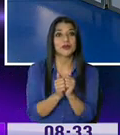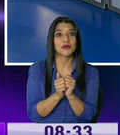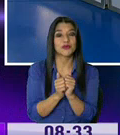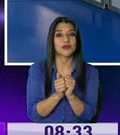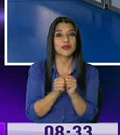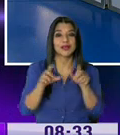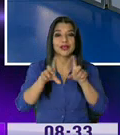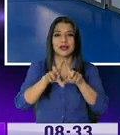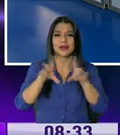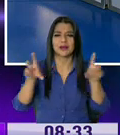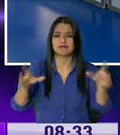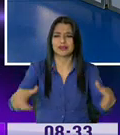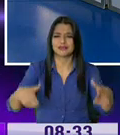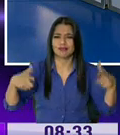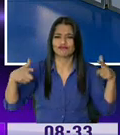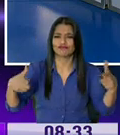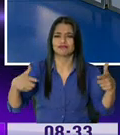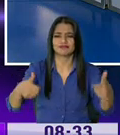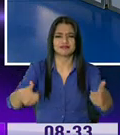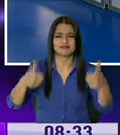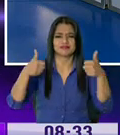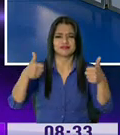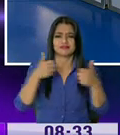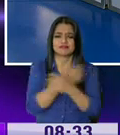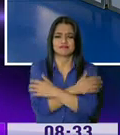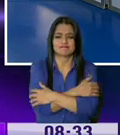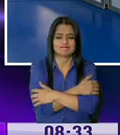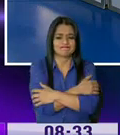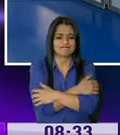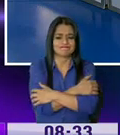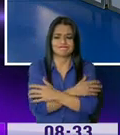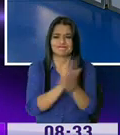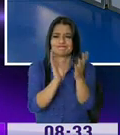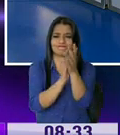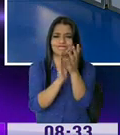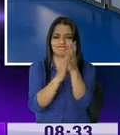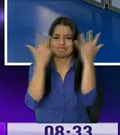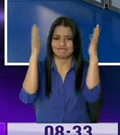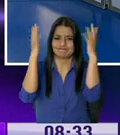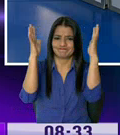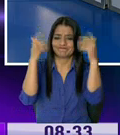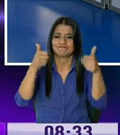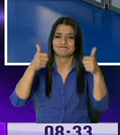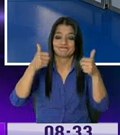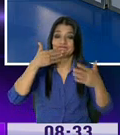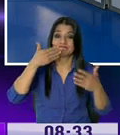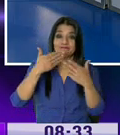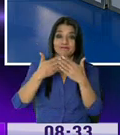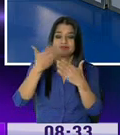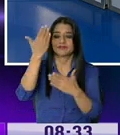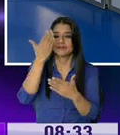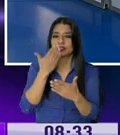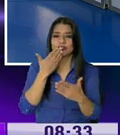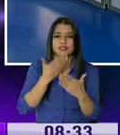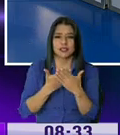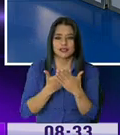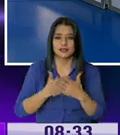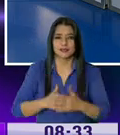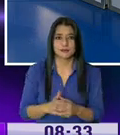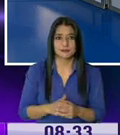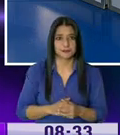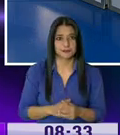en esta empresa realmente, que hay que mandarle un gran aplauso, muy, muy merecido, infinitas gracias desde nuestro corazón,